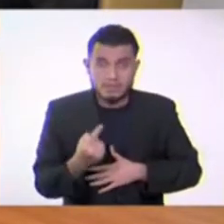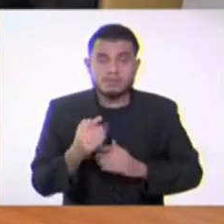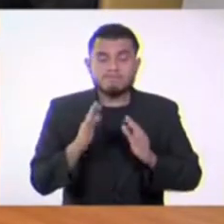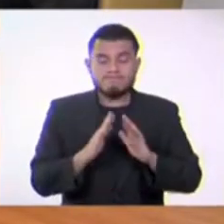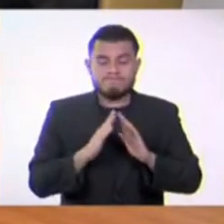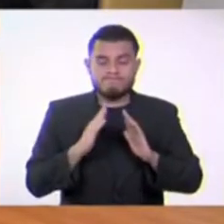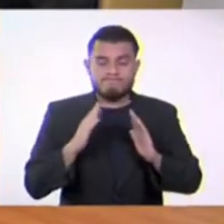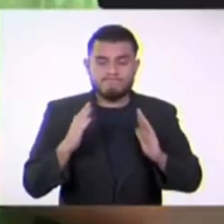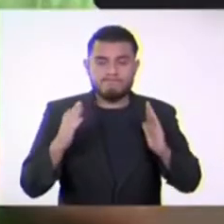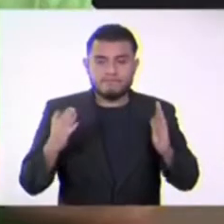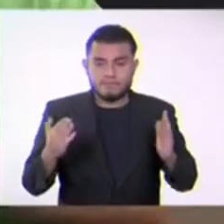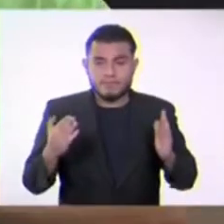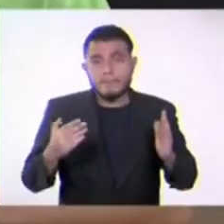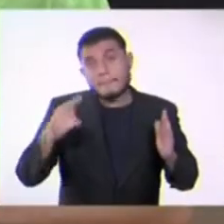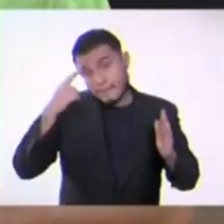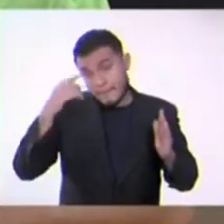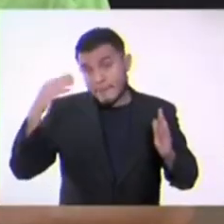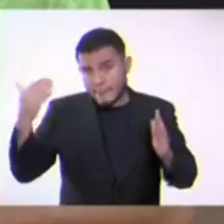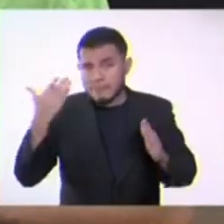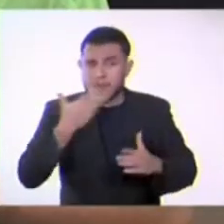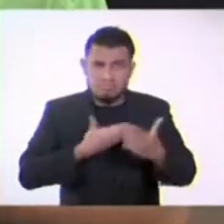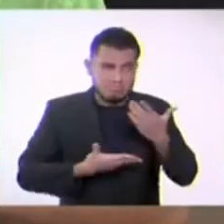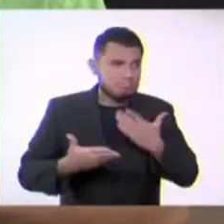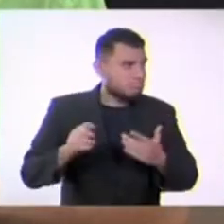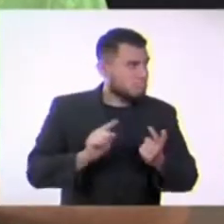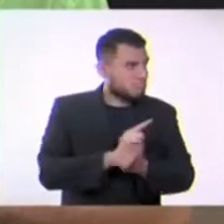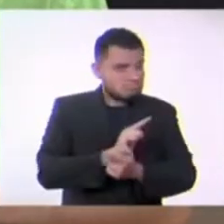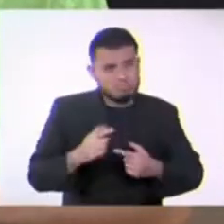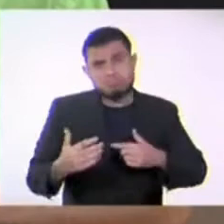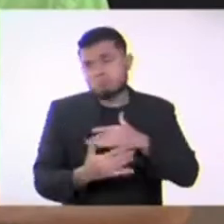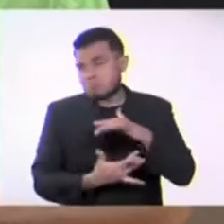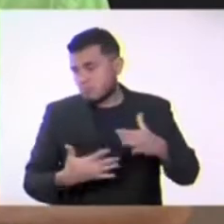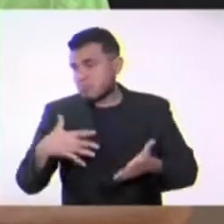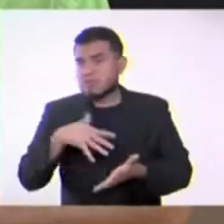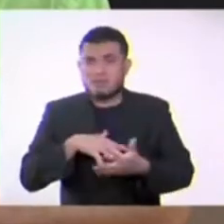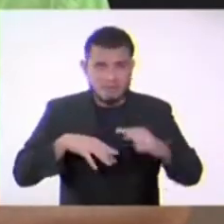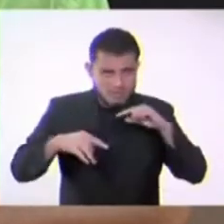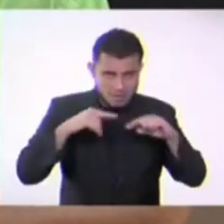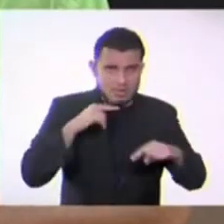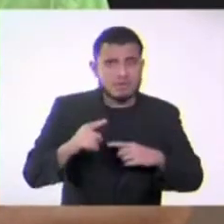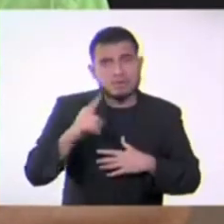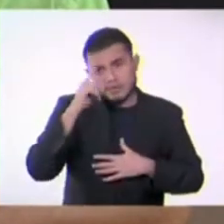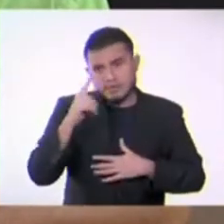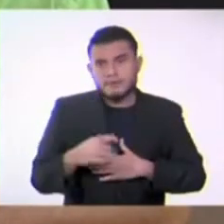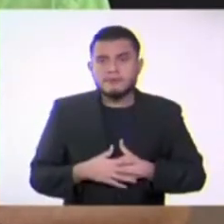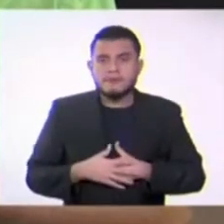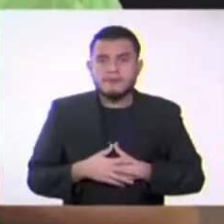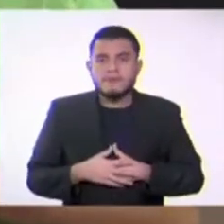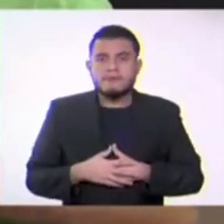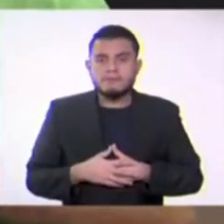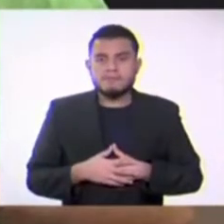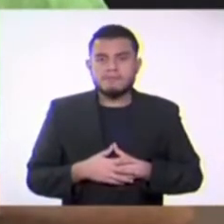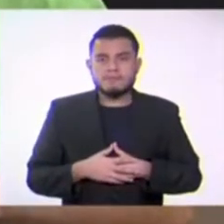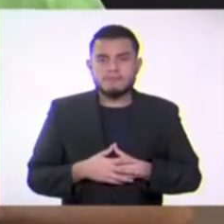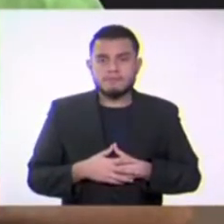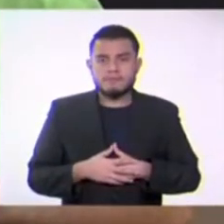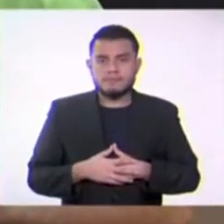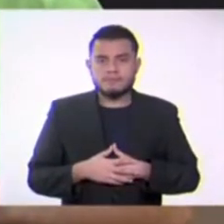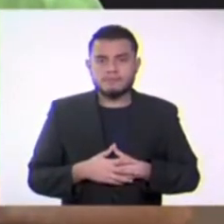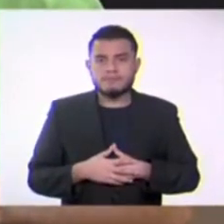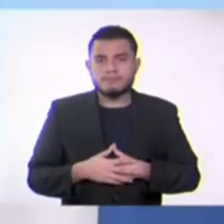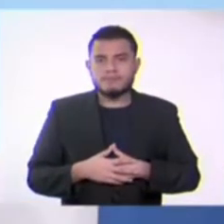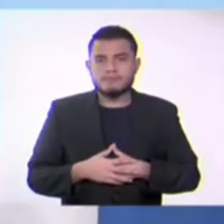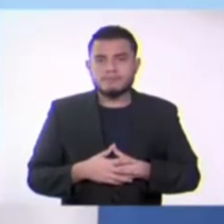apertura política también, democrática en ese sentido. ¿Qué más podemos abonar, Candy?